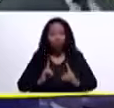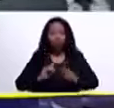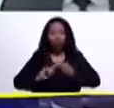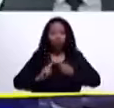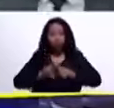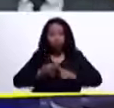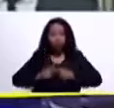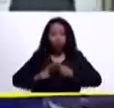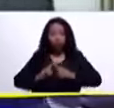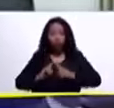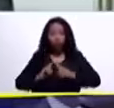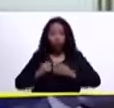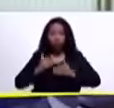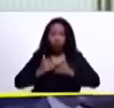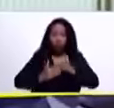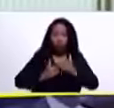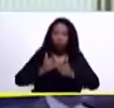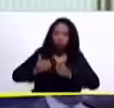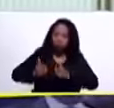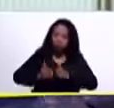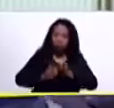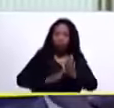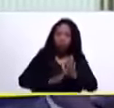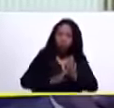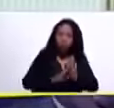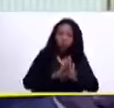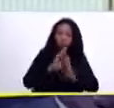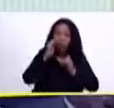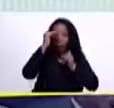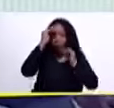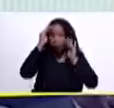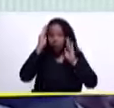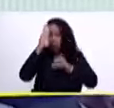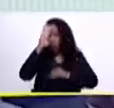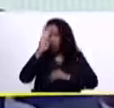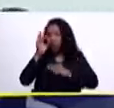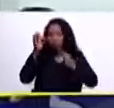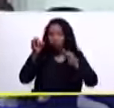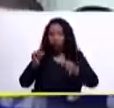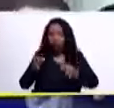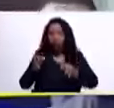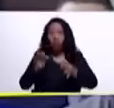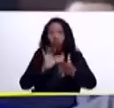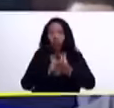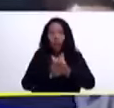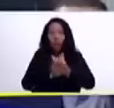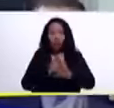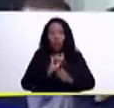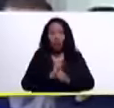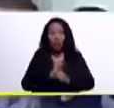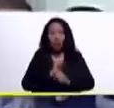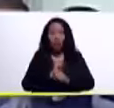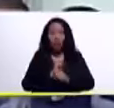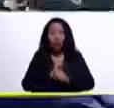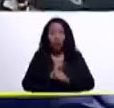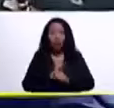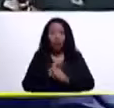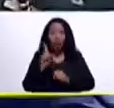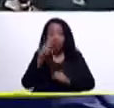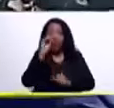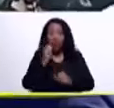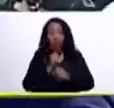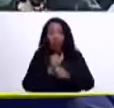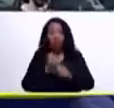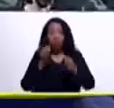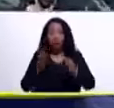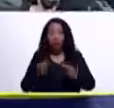vamos caminando, siempre hay una atención directa, y también con nuestros amigos trabajadores, también a raíz de ese trabajo maravilloso